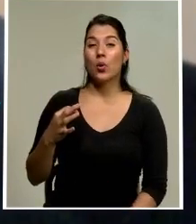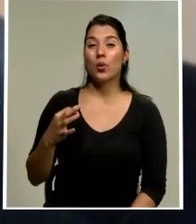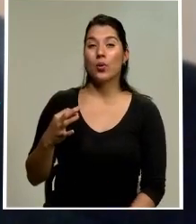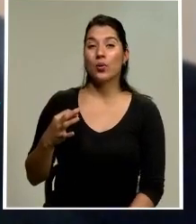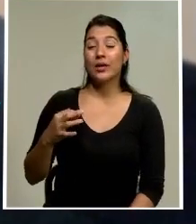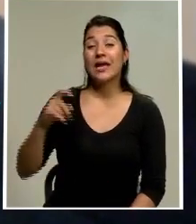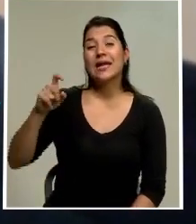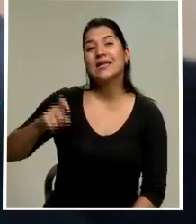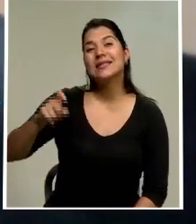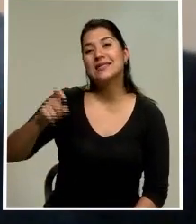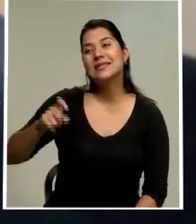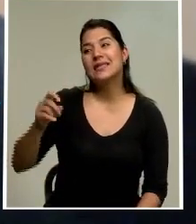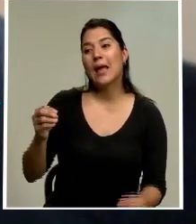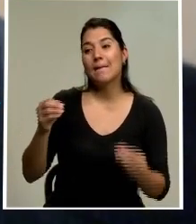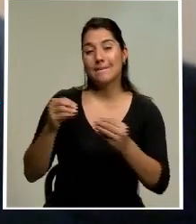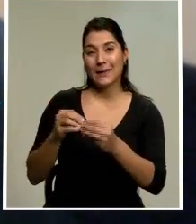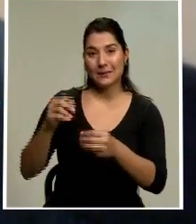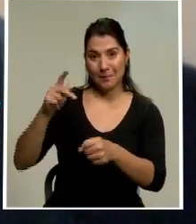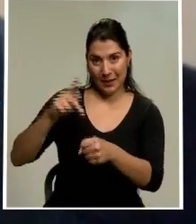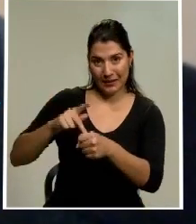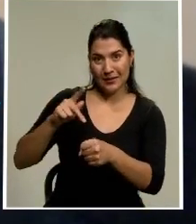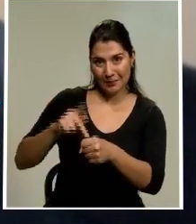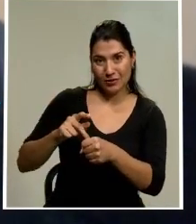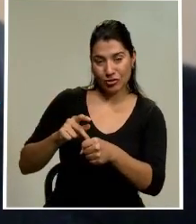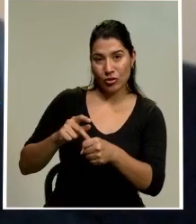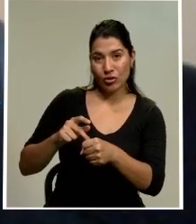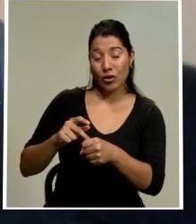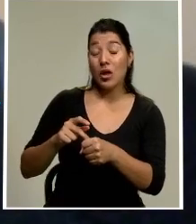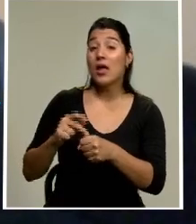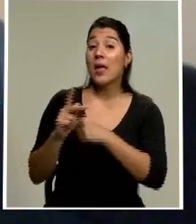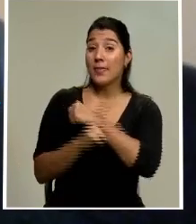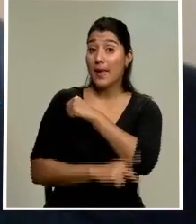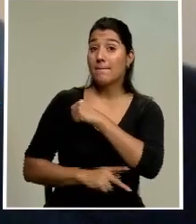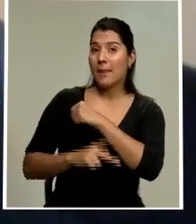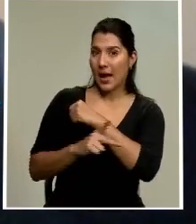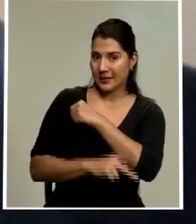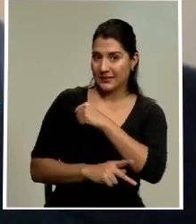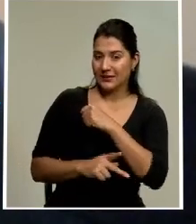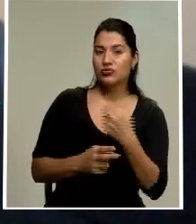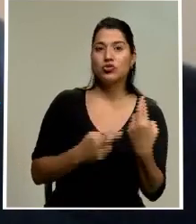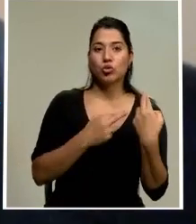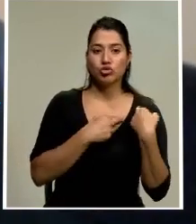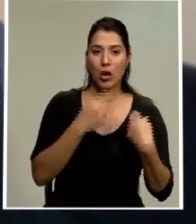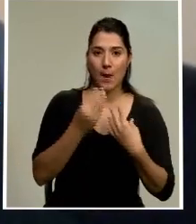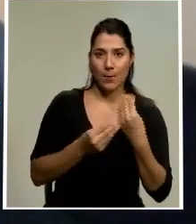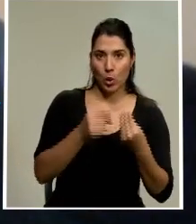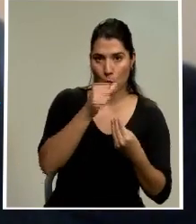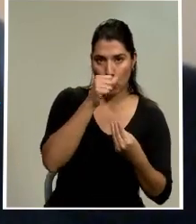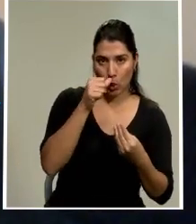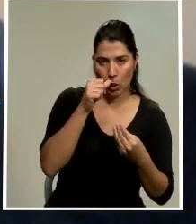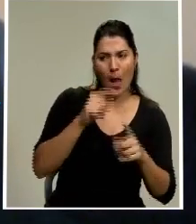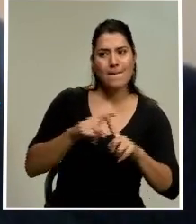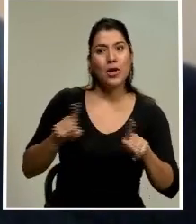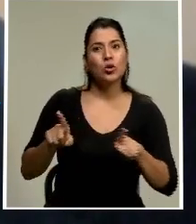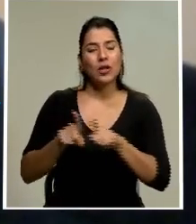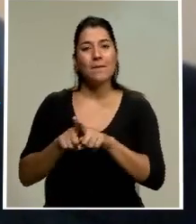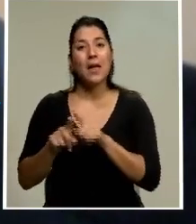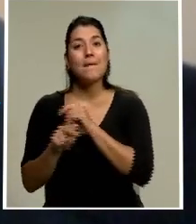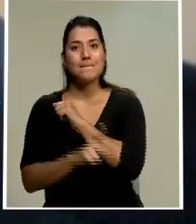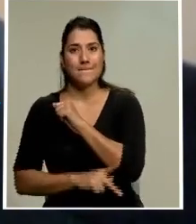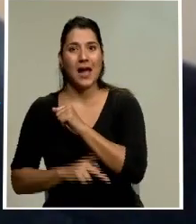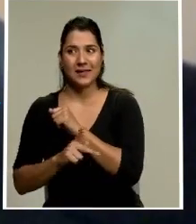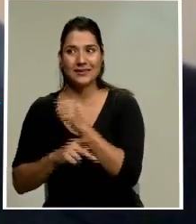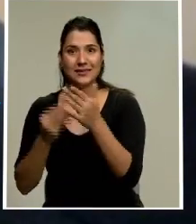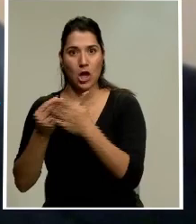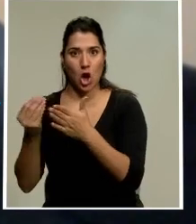definitivamente una participación también de los países, no solamente productores, sino también de los países consumidores. Y ahí